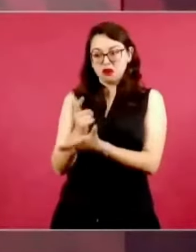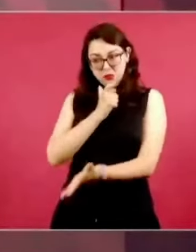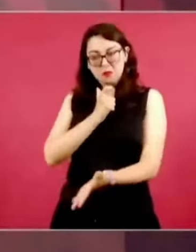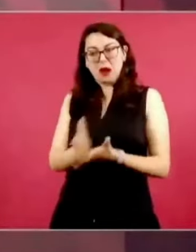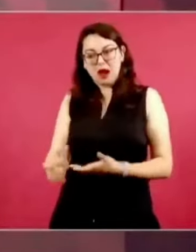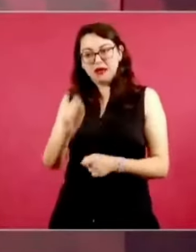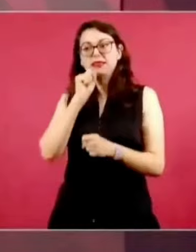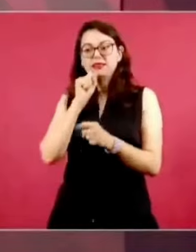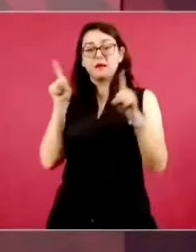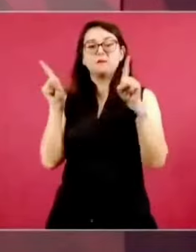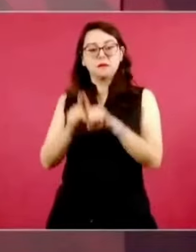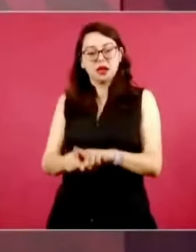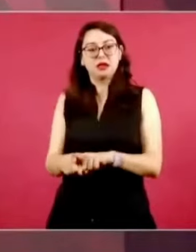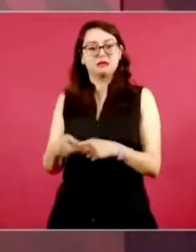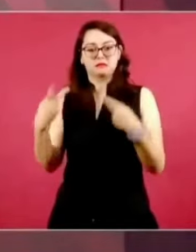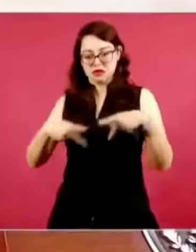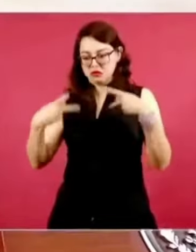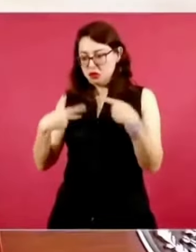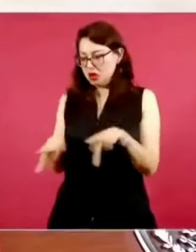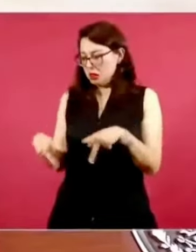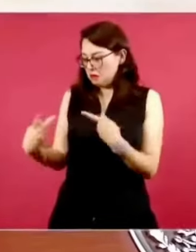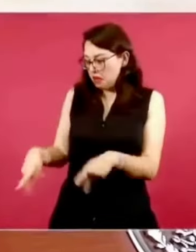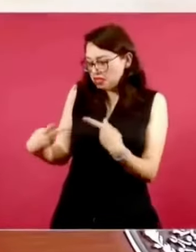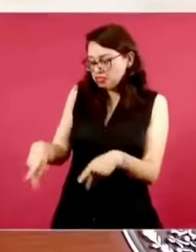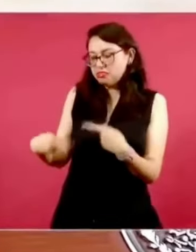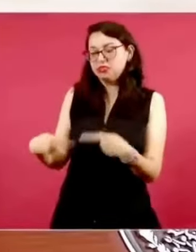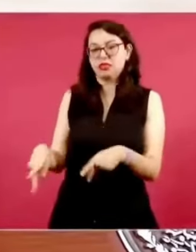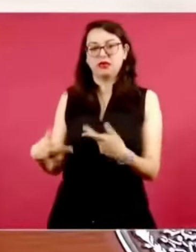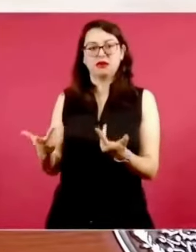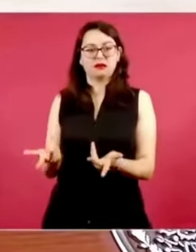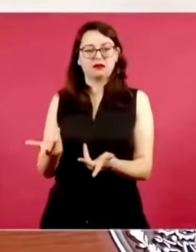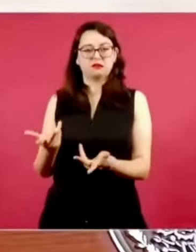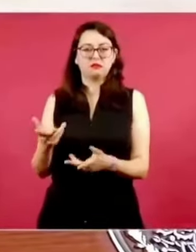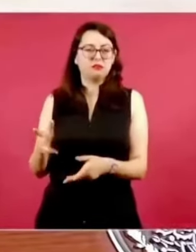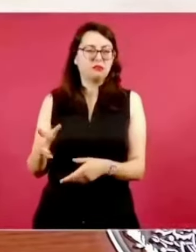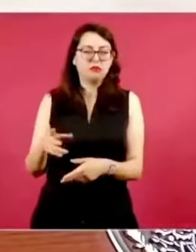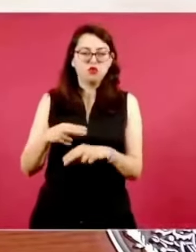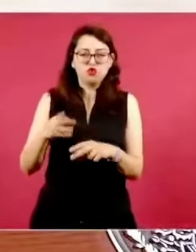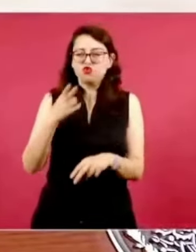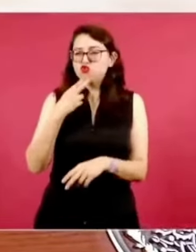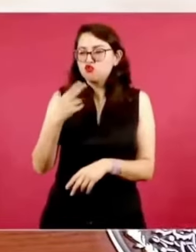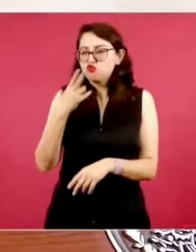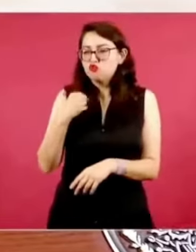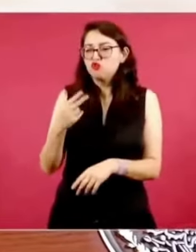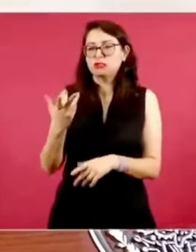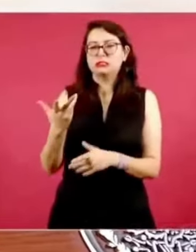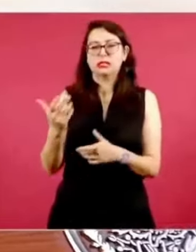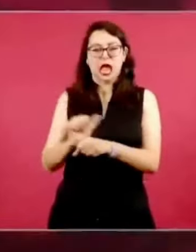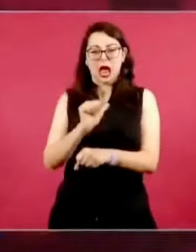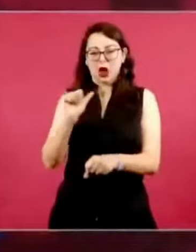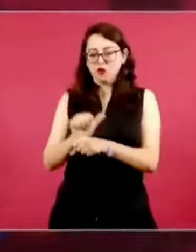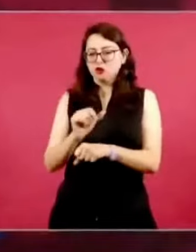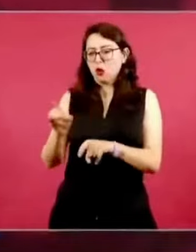a los que acomodan los carros los bienes viene viene